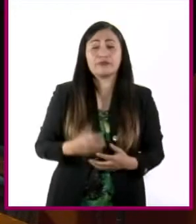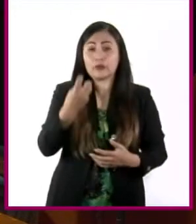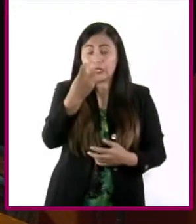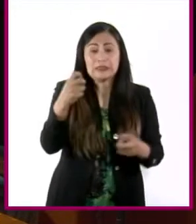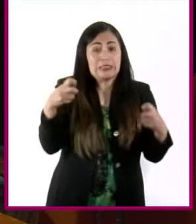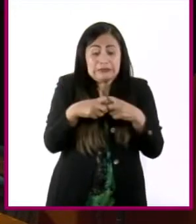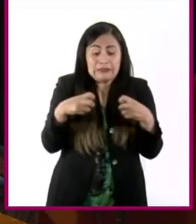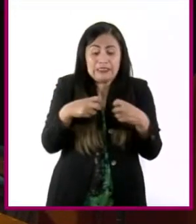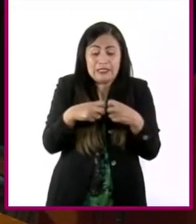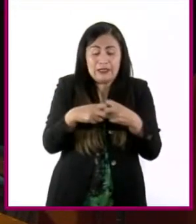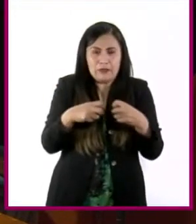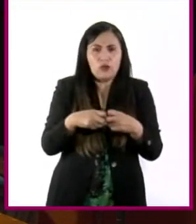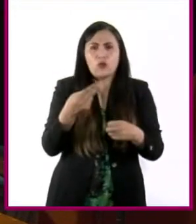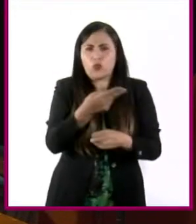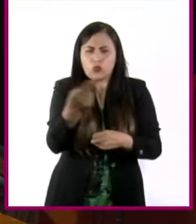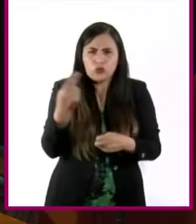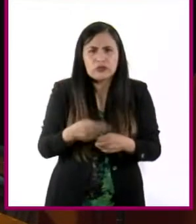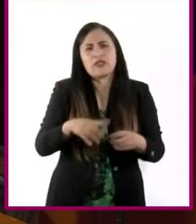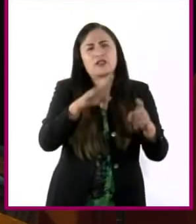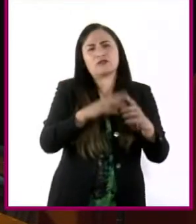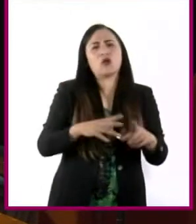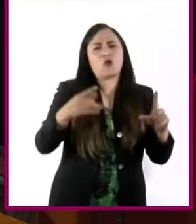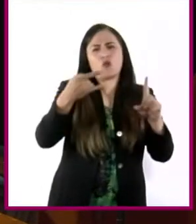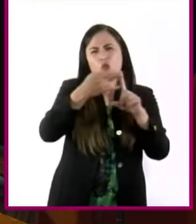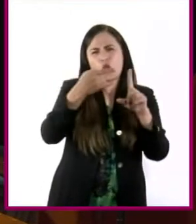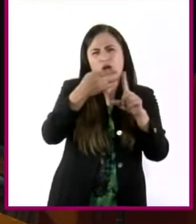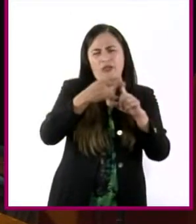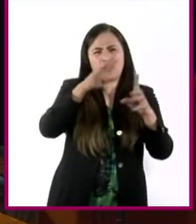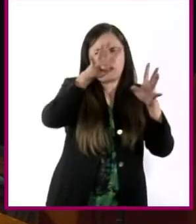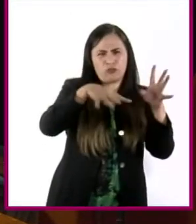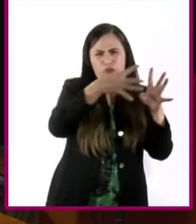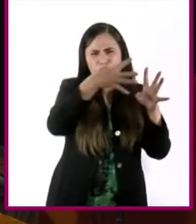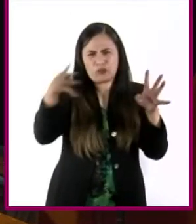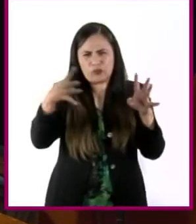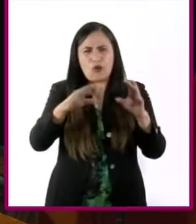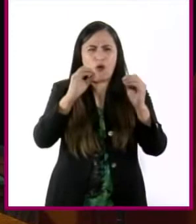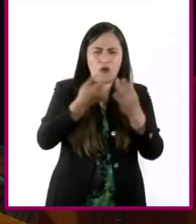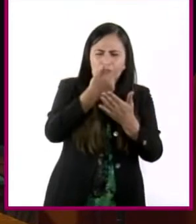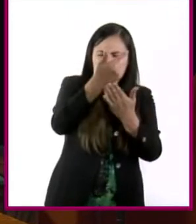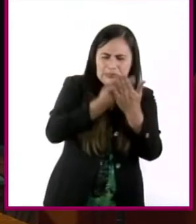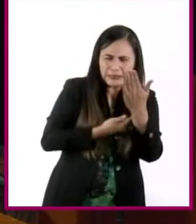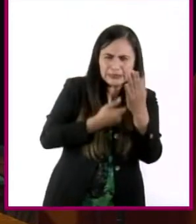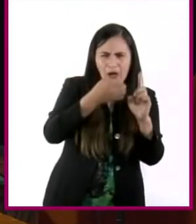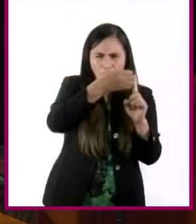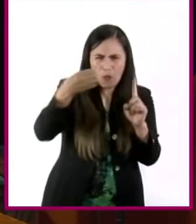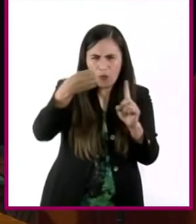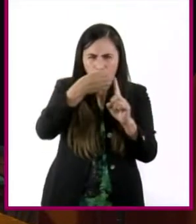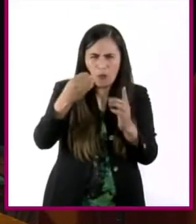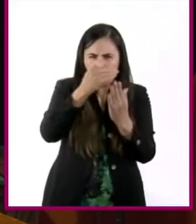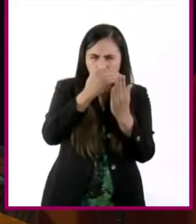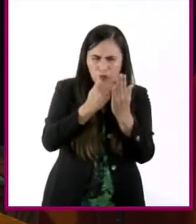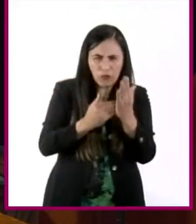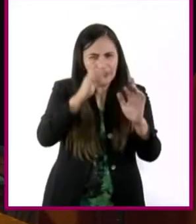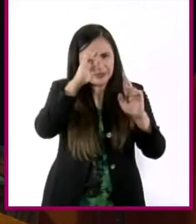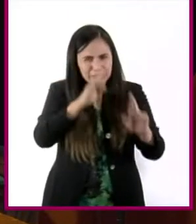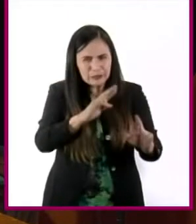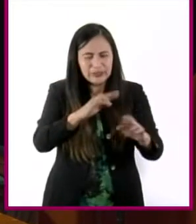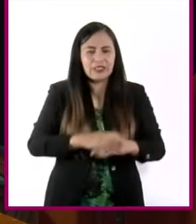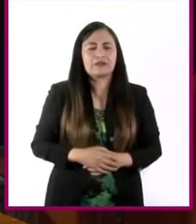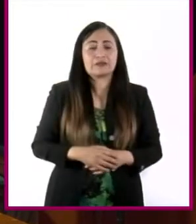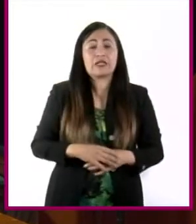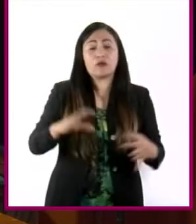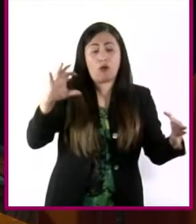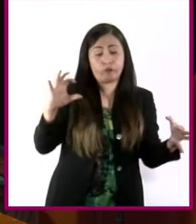es recomendable que realicen un cuadro sinóptico o un listado para que sigan el hilo de su discurso. En el texto escrito utilizamos los